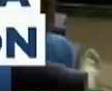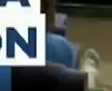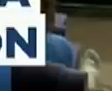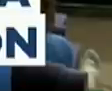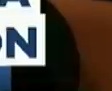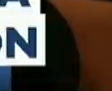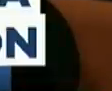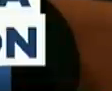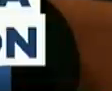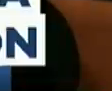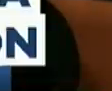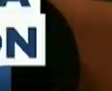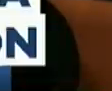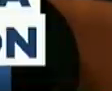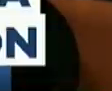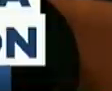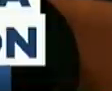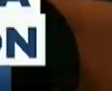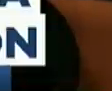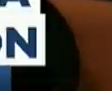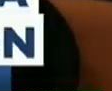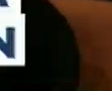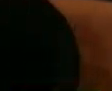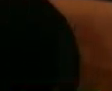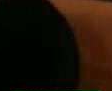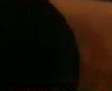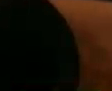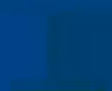multidisciplinaria que llevará adelante las investigaciones.